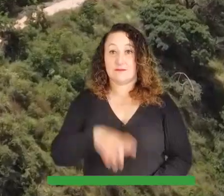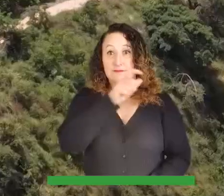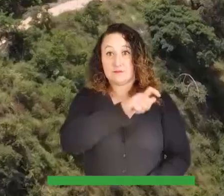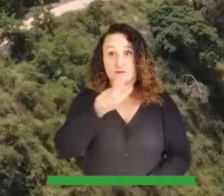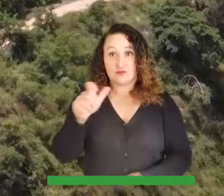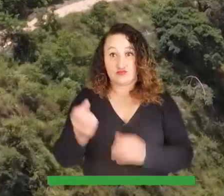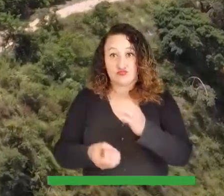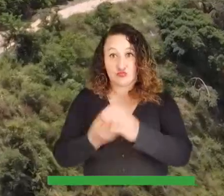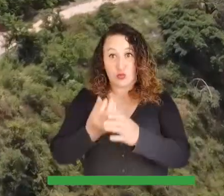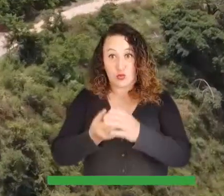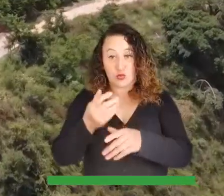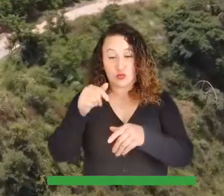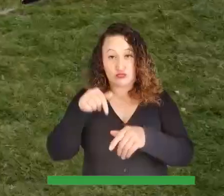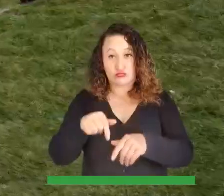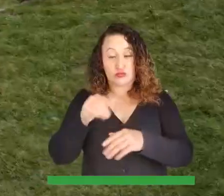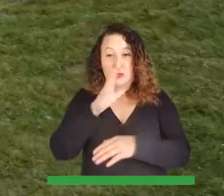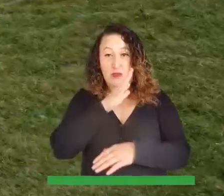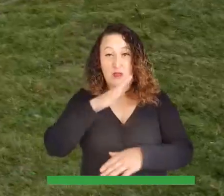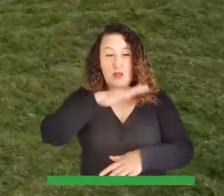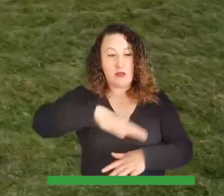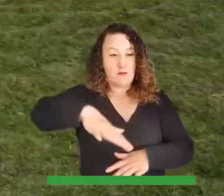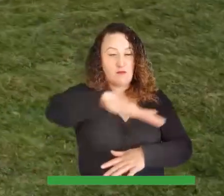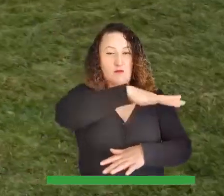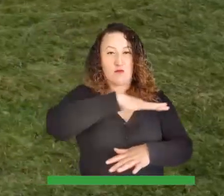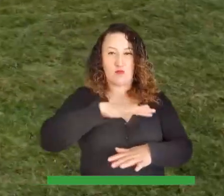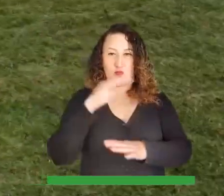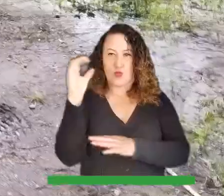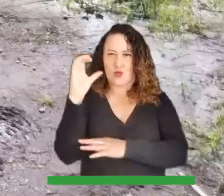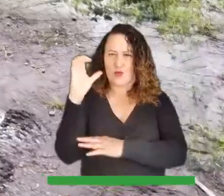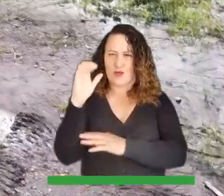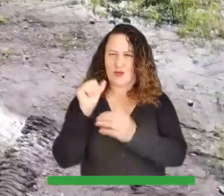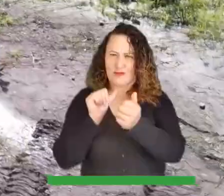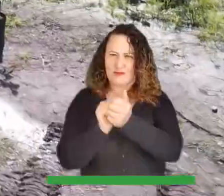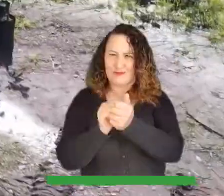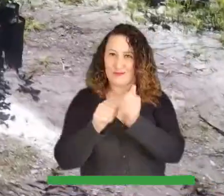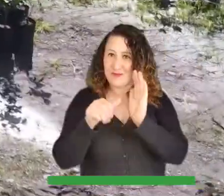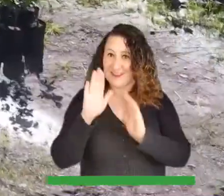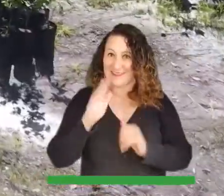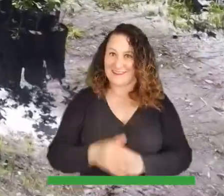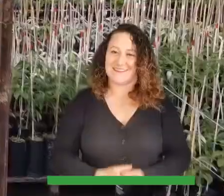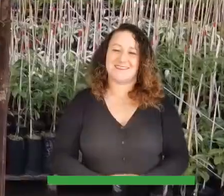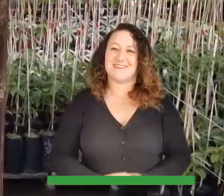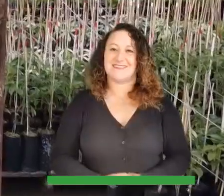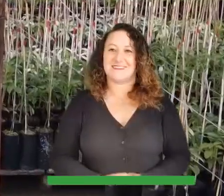Los productores del campo colombiano estarán más acompañados.